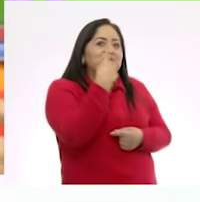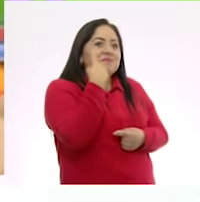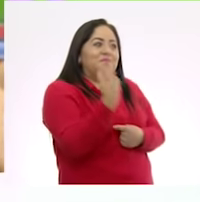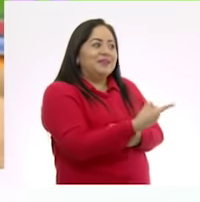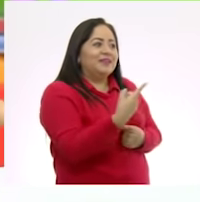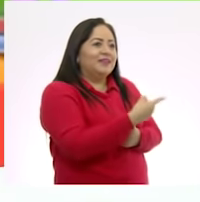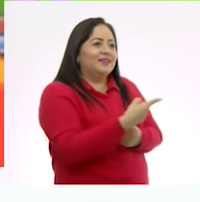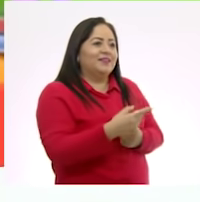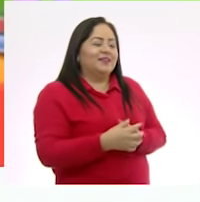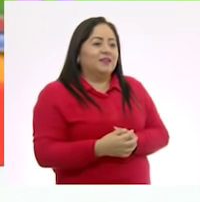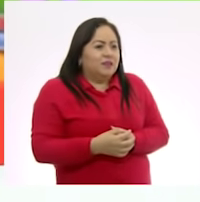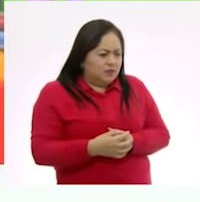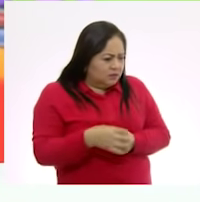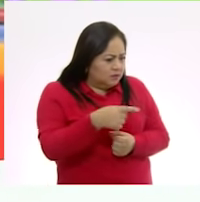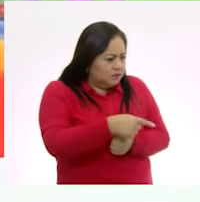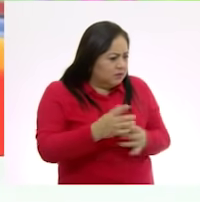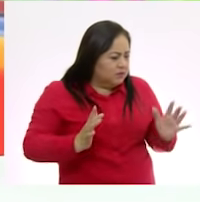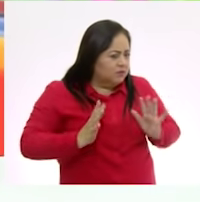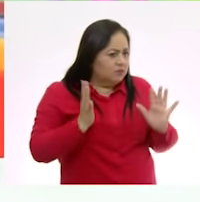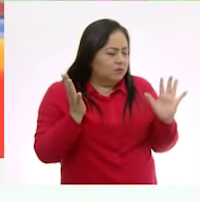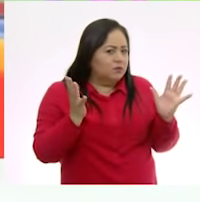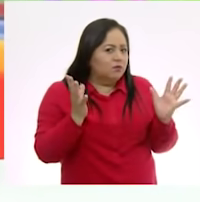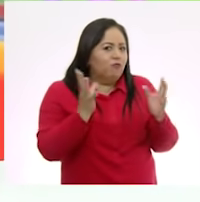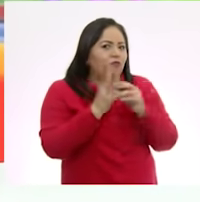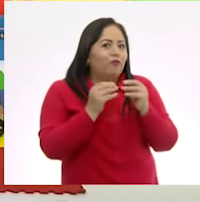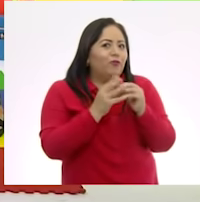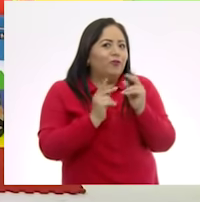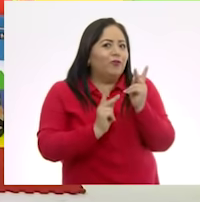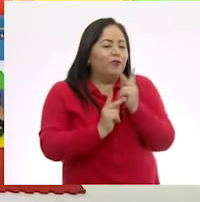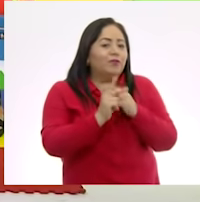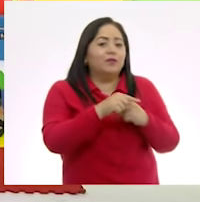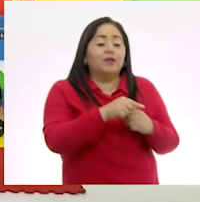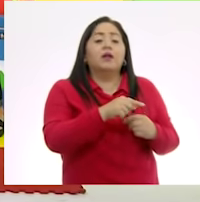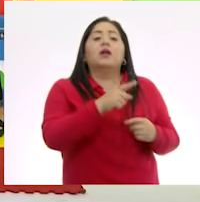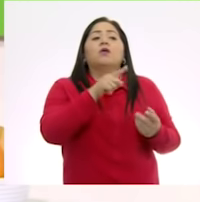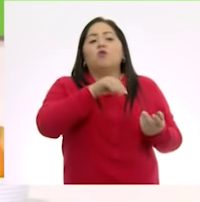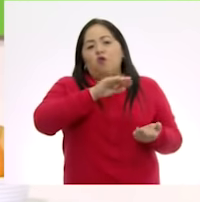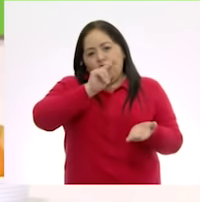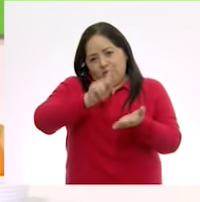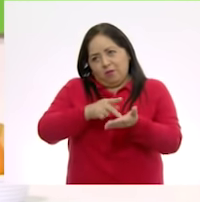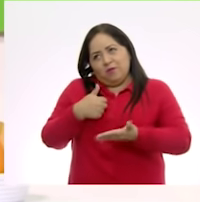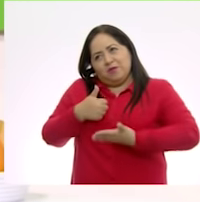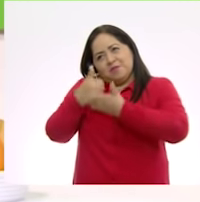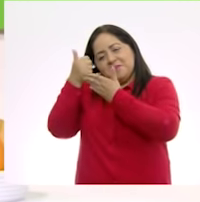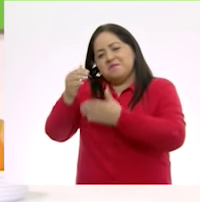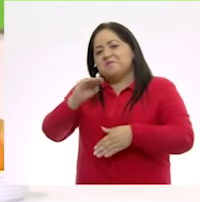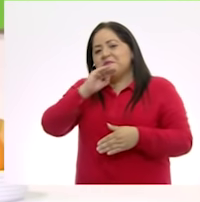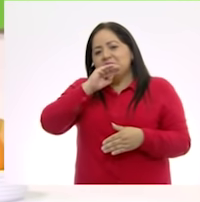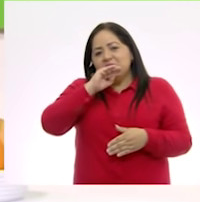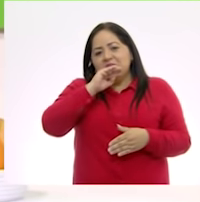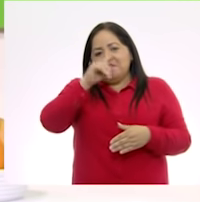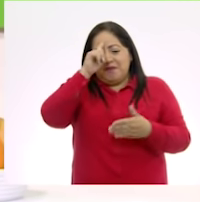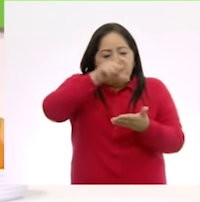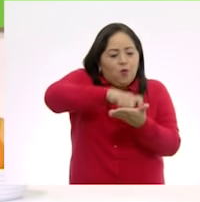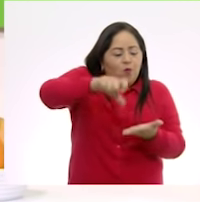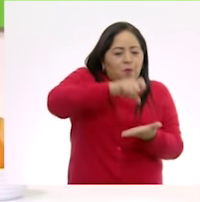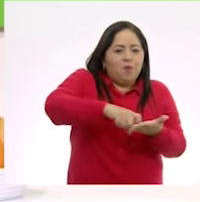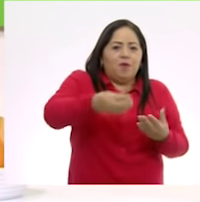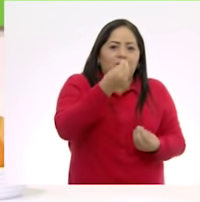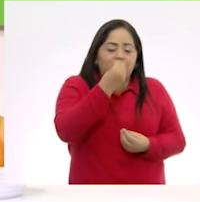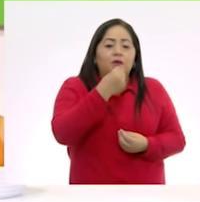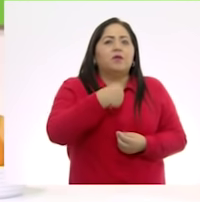¡Mira! ¿Y esto qué es? Ah, pues es que hoy le volví a ayudar a mi mamá a hacer las compras del mandado.